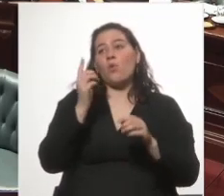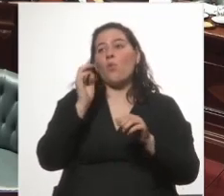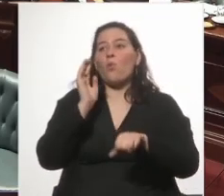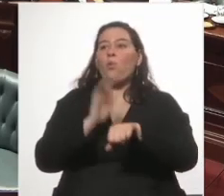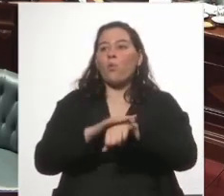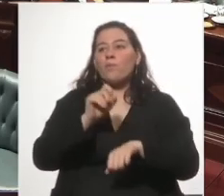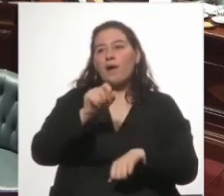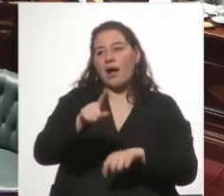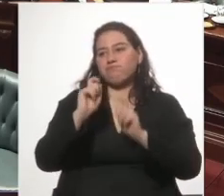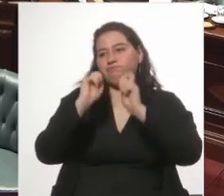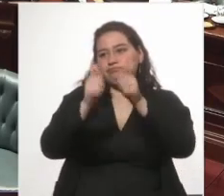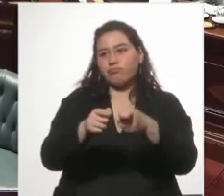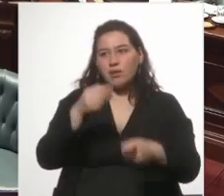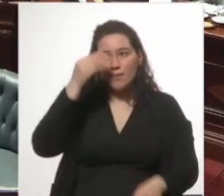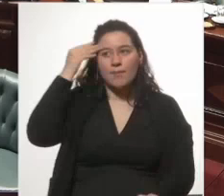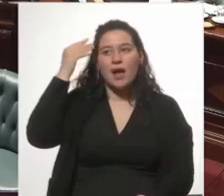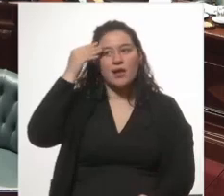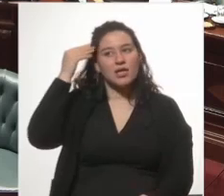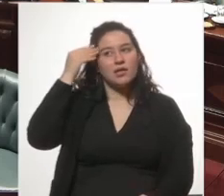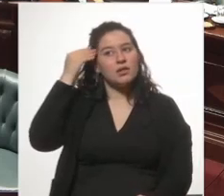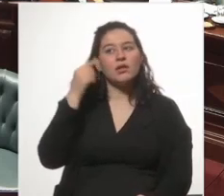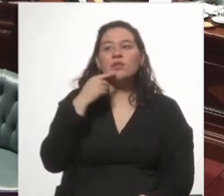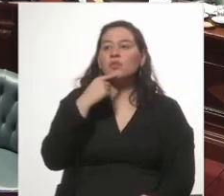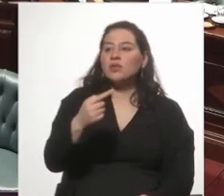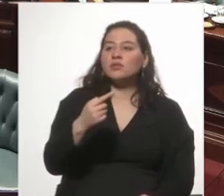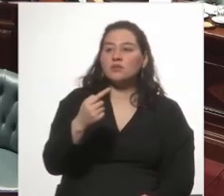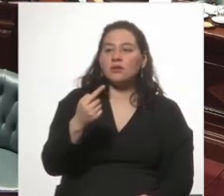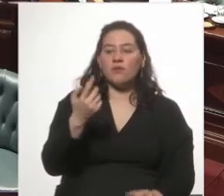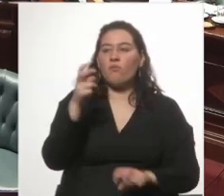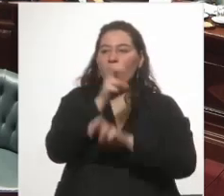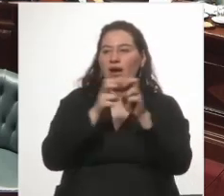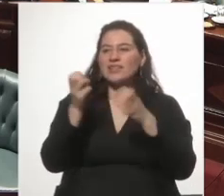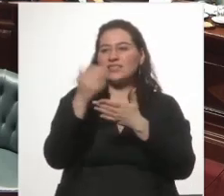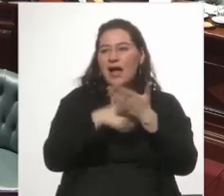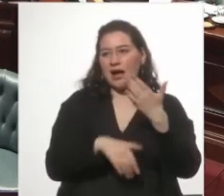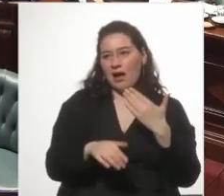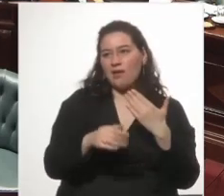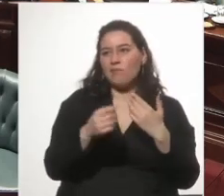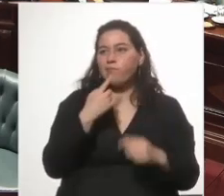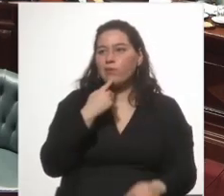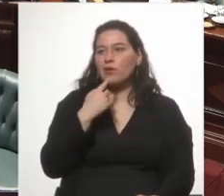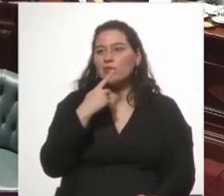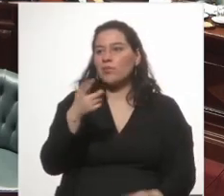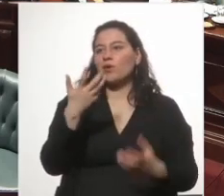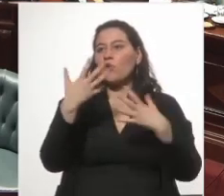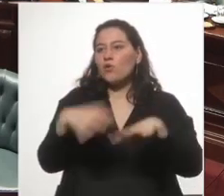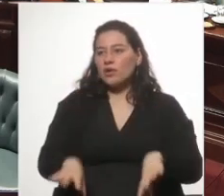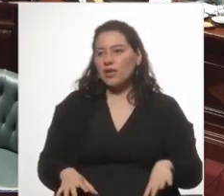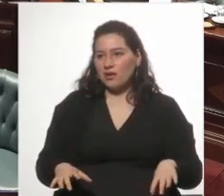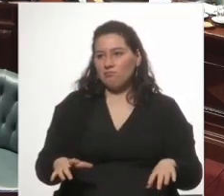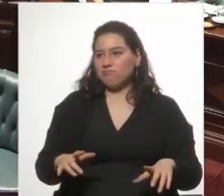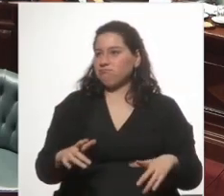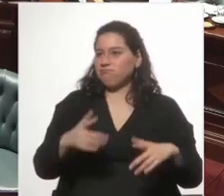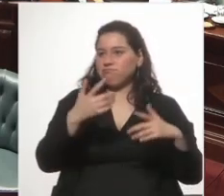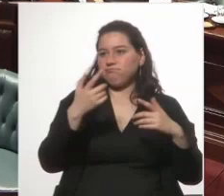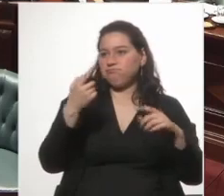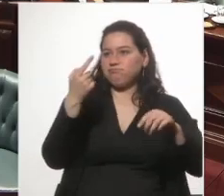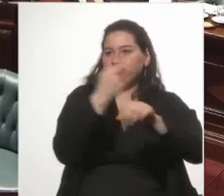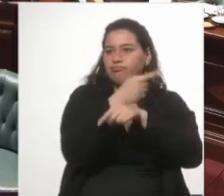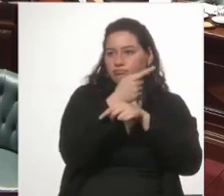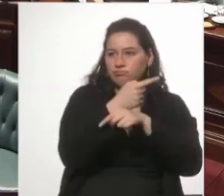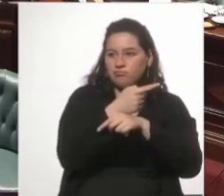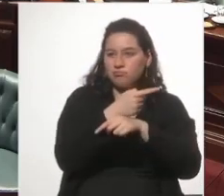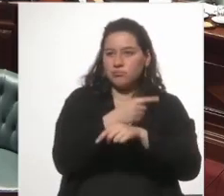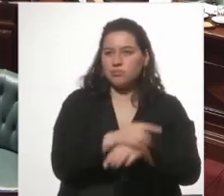senador Manini Ríos y aventar del escenario político a quien no se presta al juego de oposiciones solo